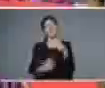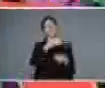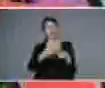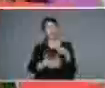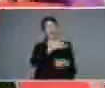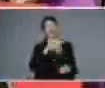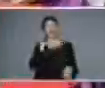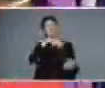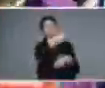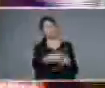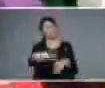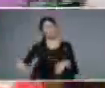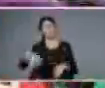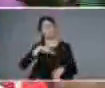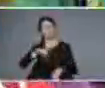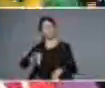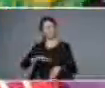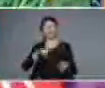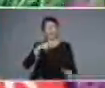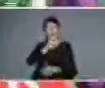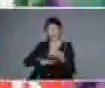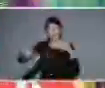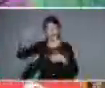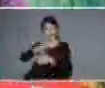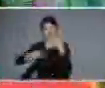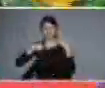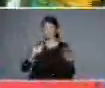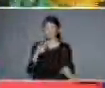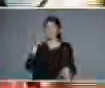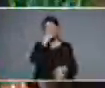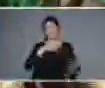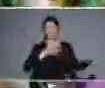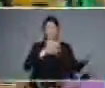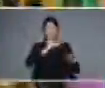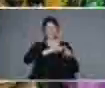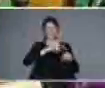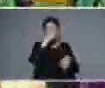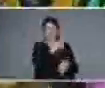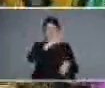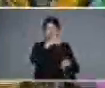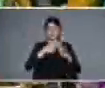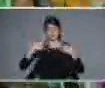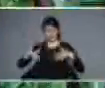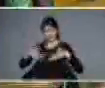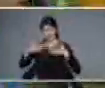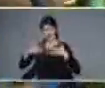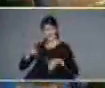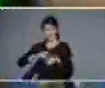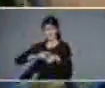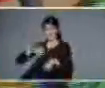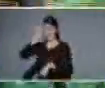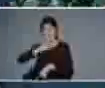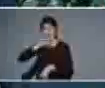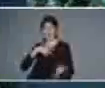bajamar y para poder viajar una Isa de bailar y ponerme el traje de Mago